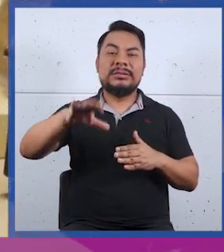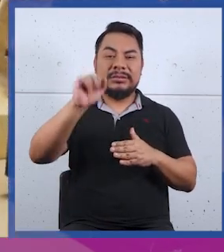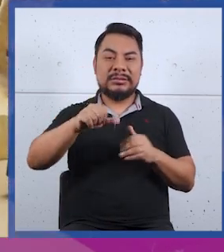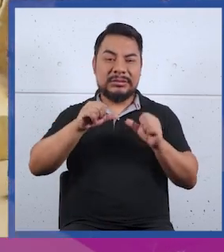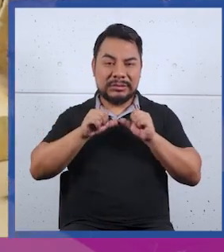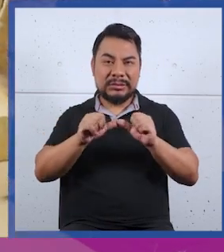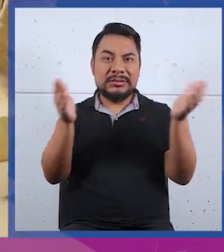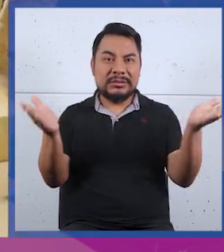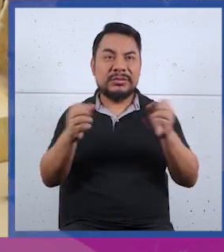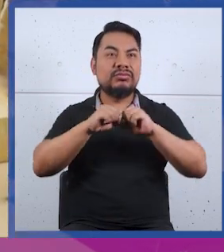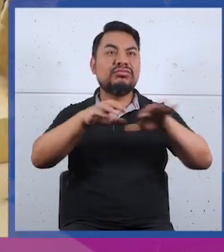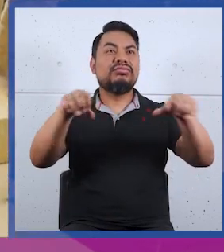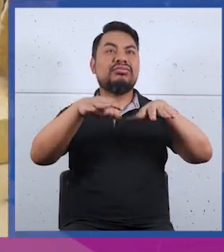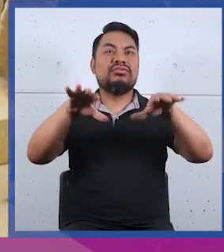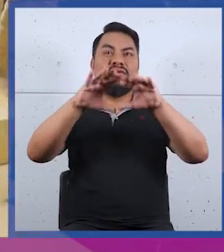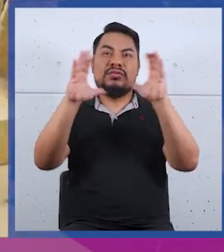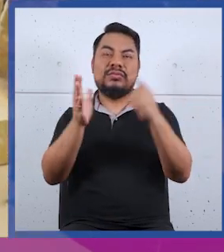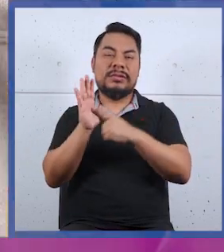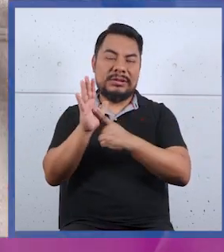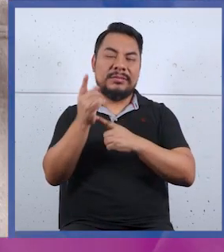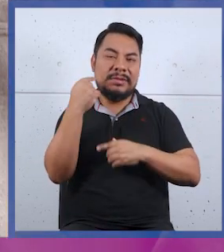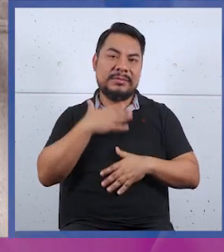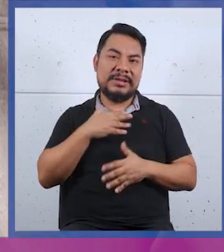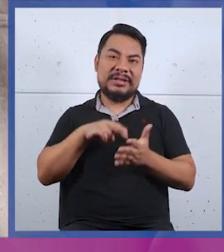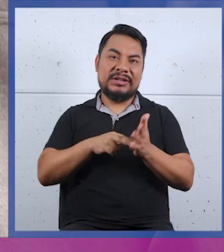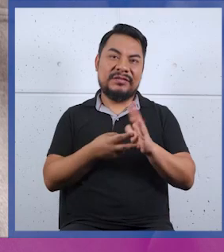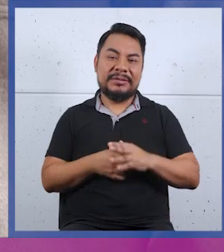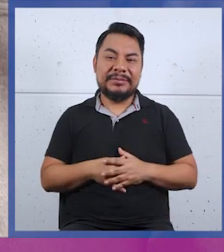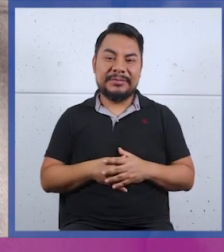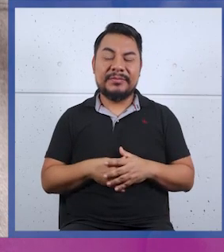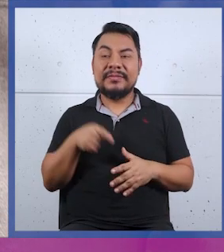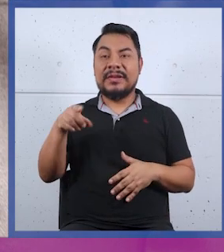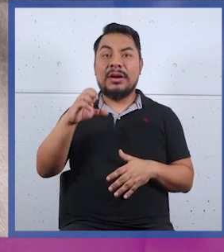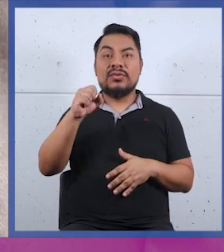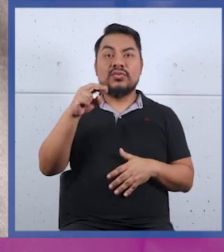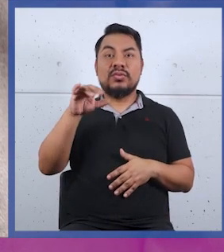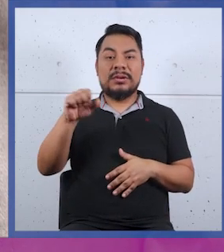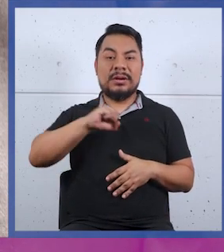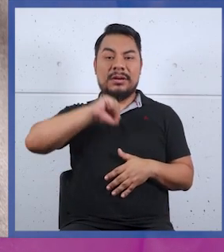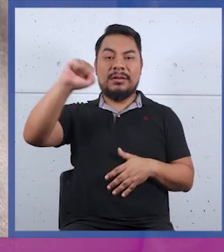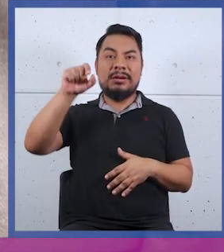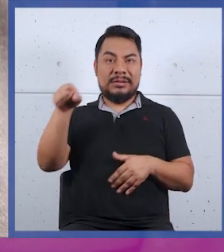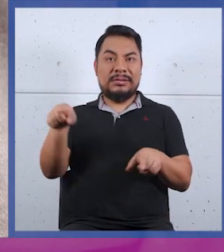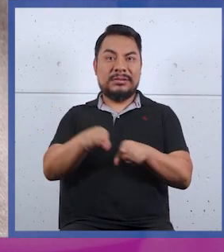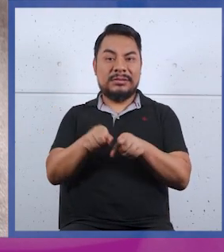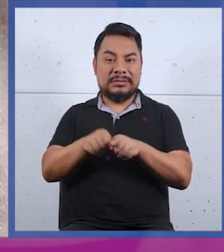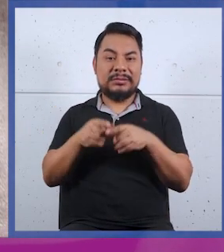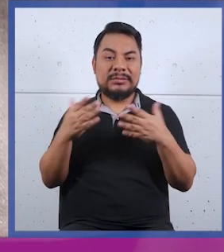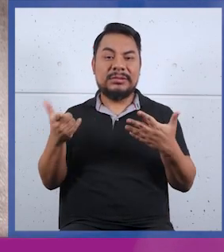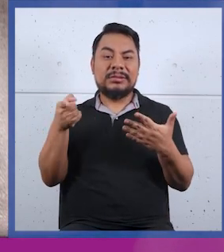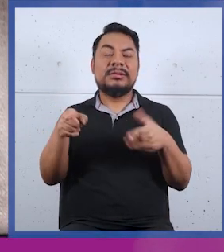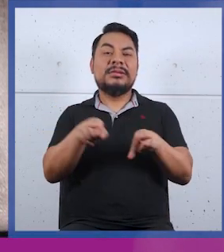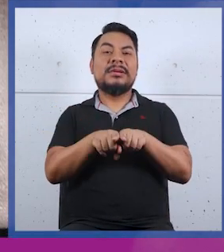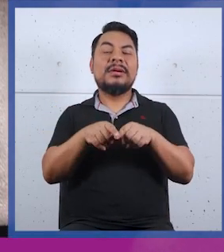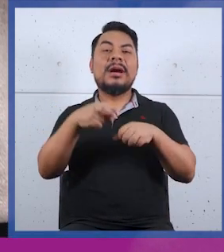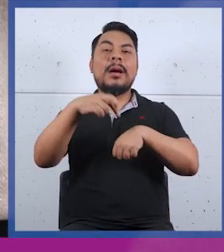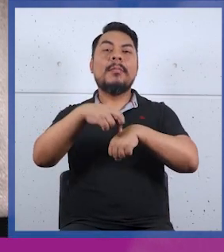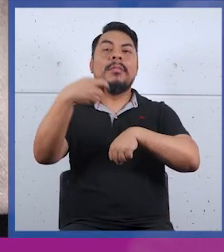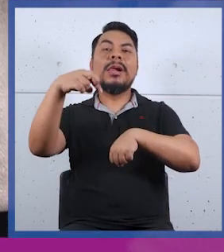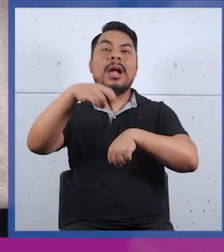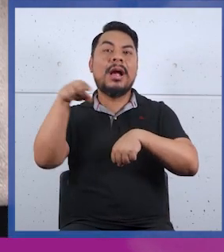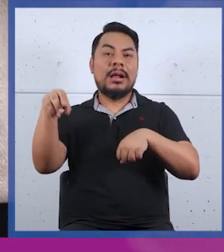siga difundiendo al nivel del mundo. Eso representa para mí. Soy La Peña ganó un tupu, un trabajo realizado en plata y